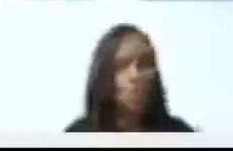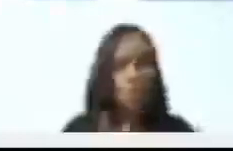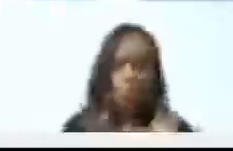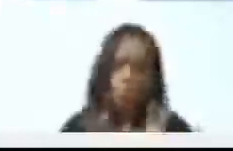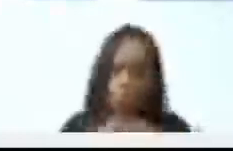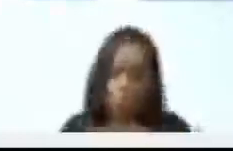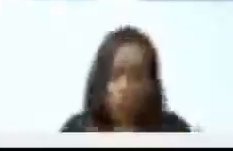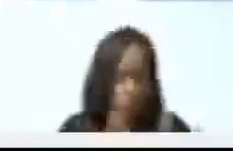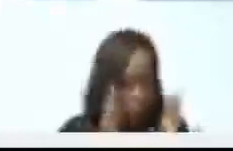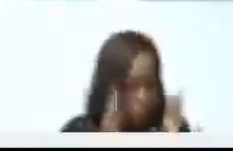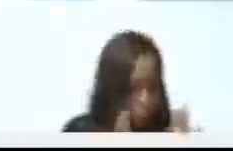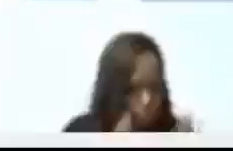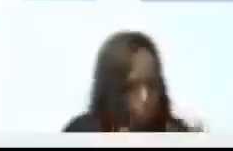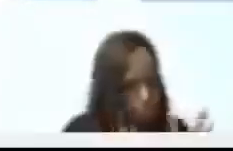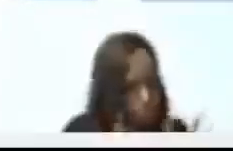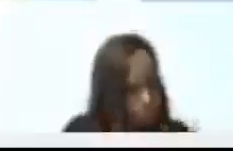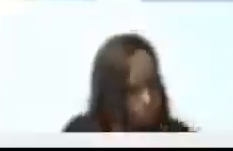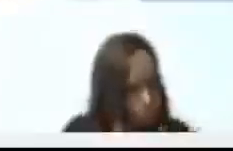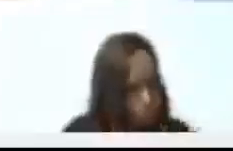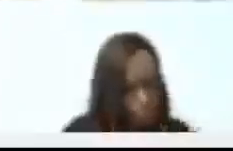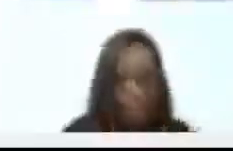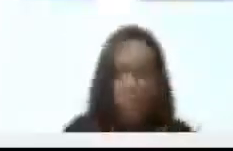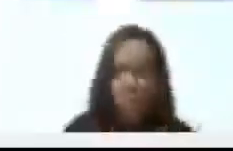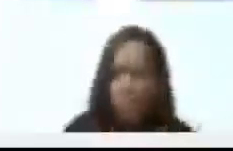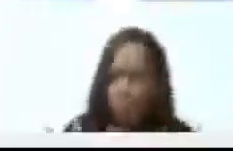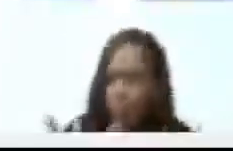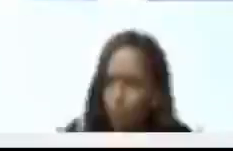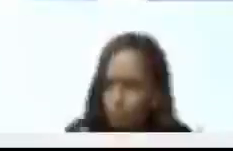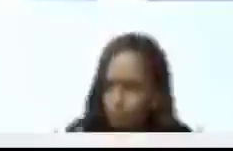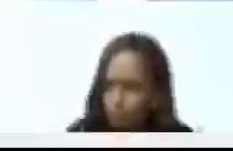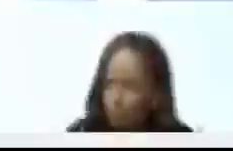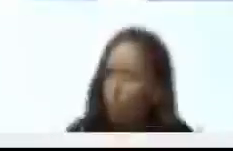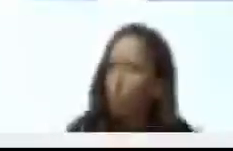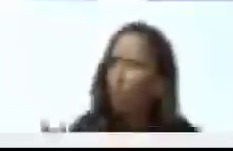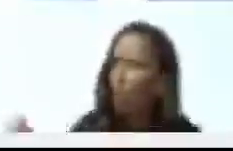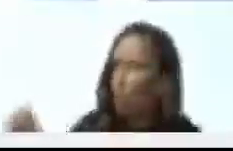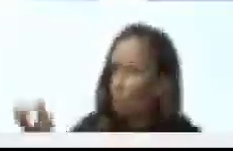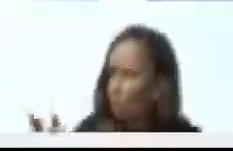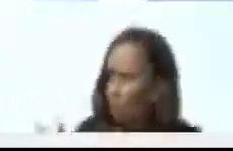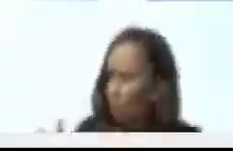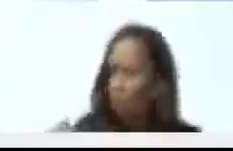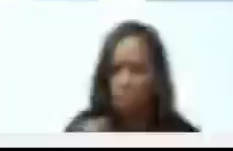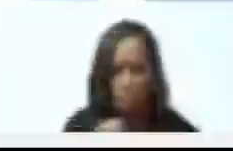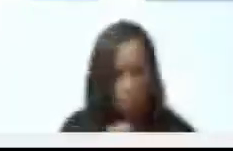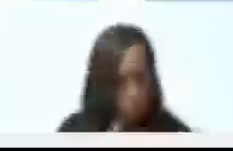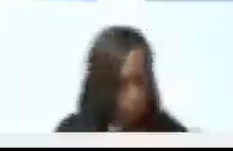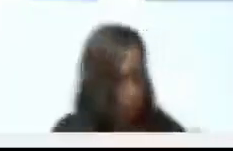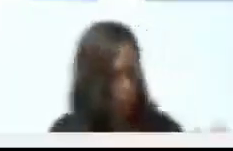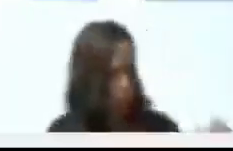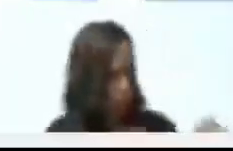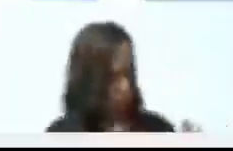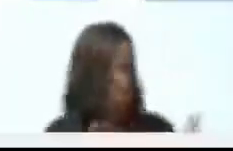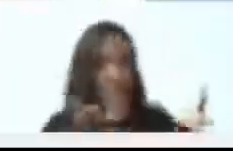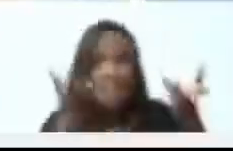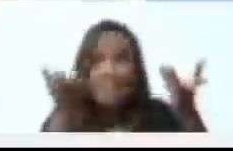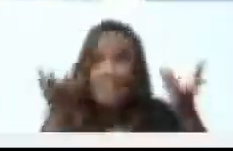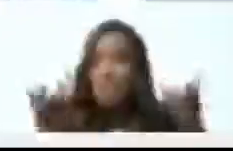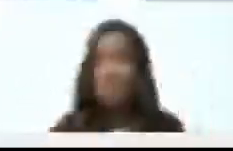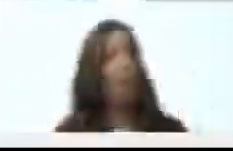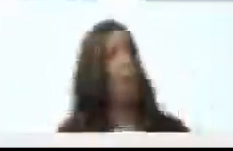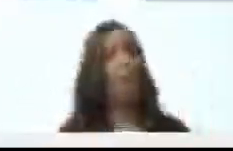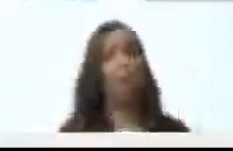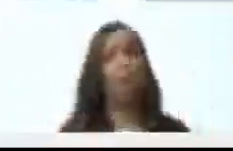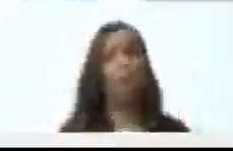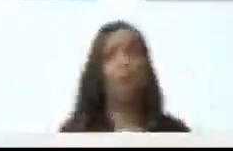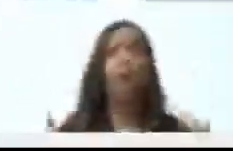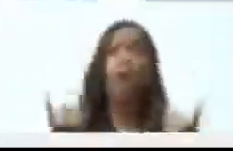de gestión recoge todas las opiniones. Yo le pido que veamos el informe, que se